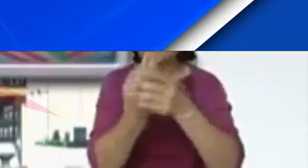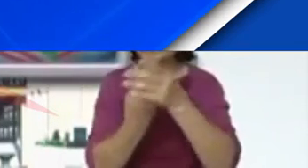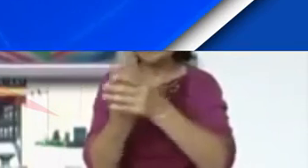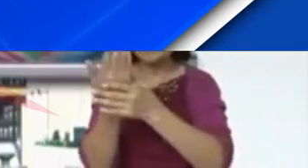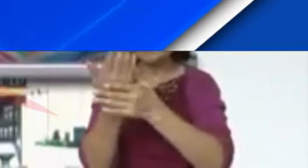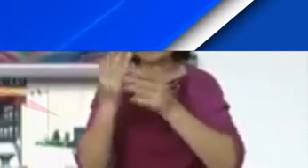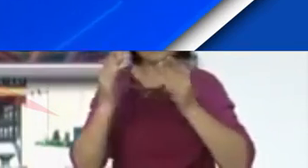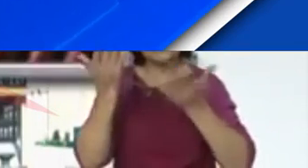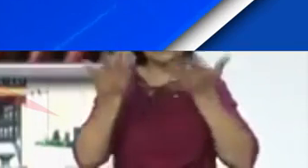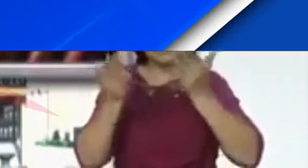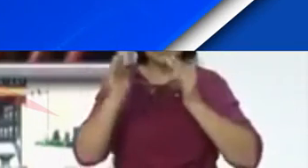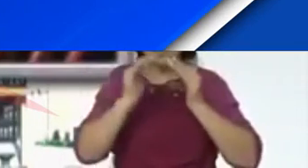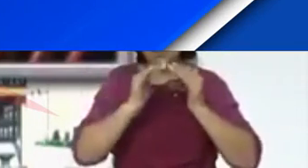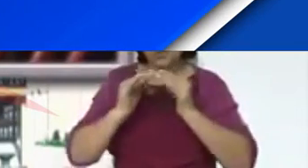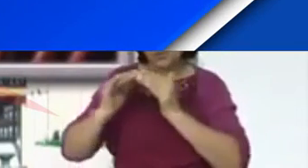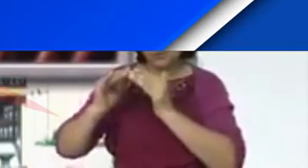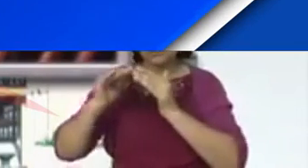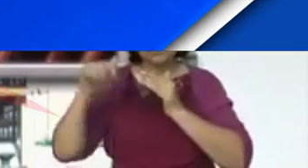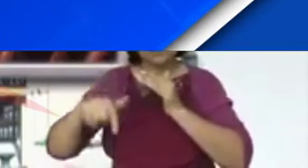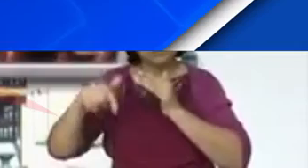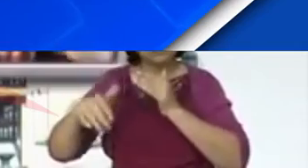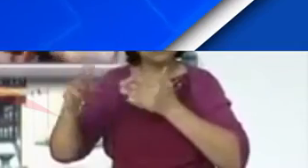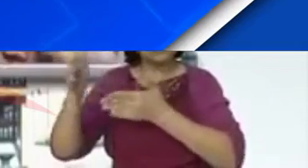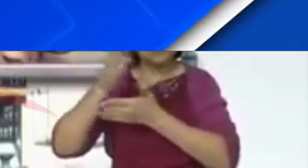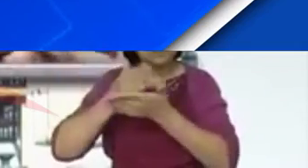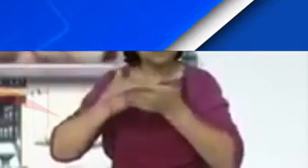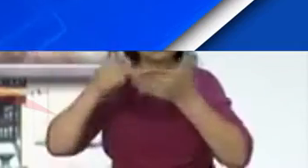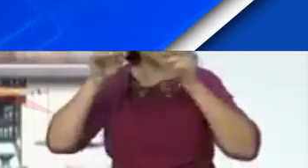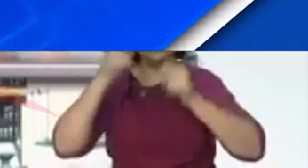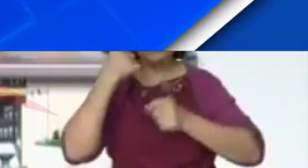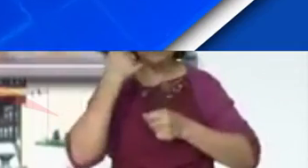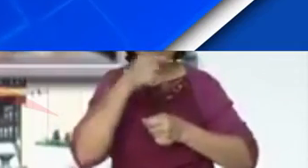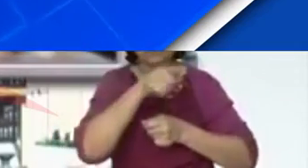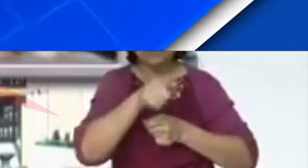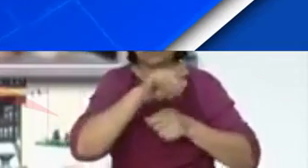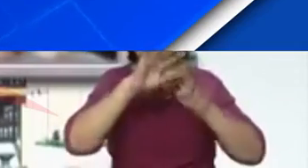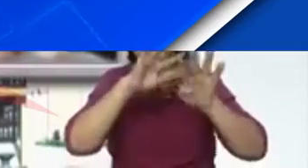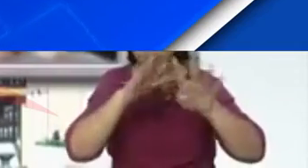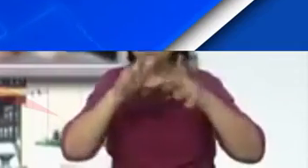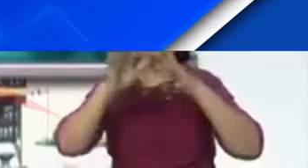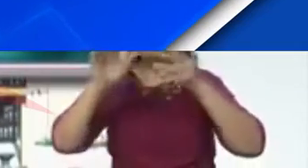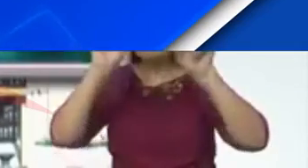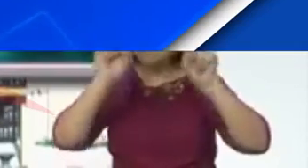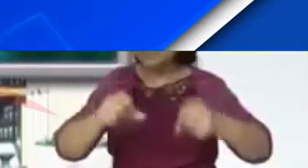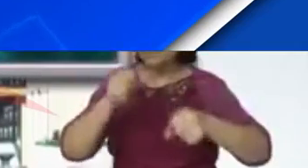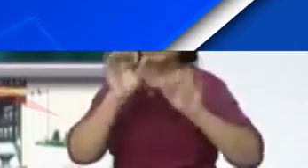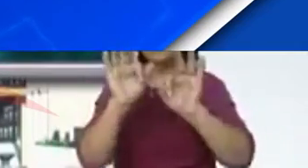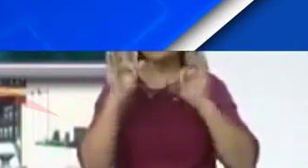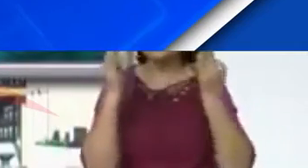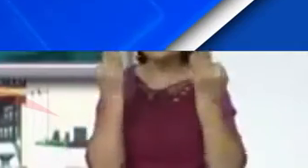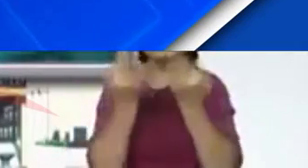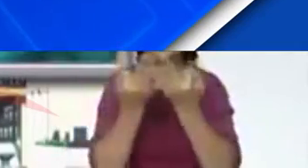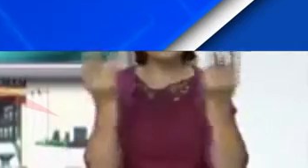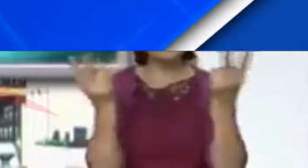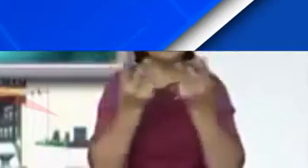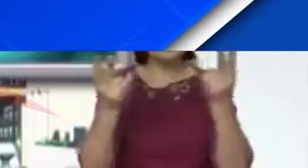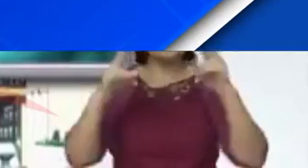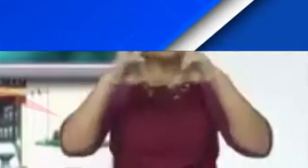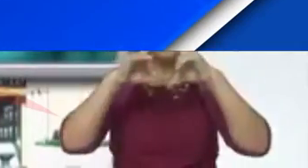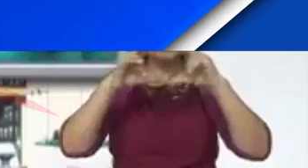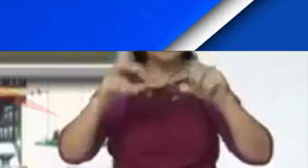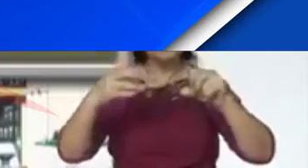urbana, reconociendo las diferentes capacidades de las mujeres y familias nicaragüenses en